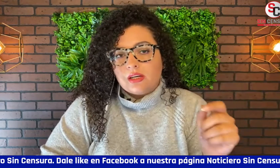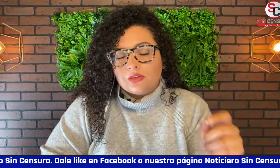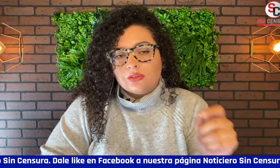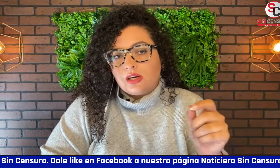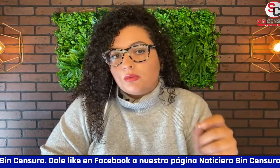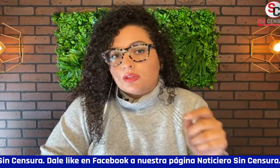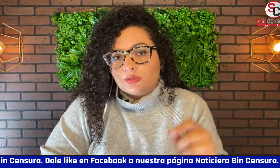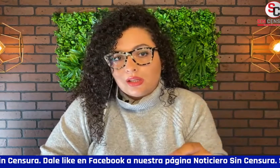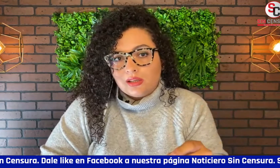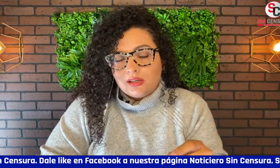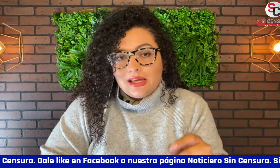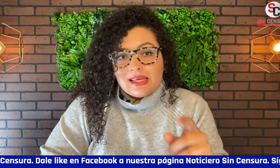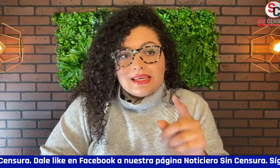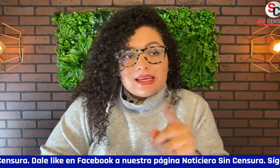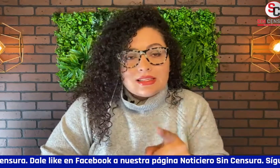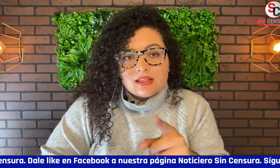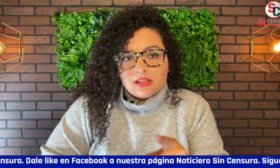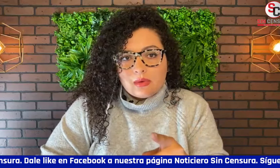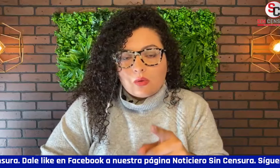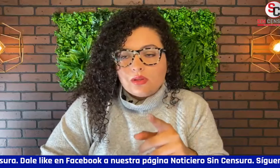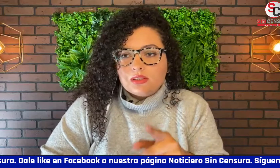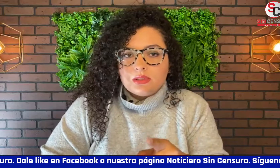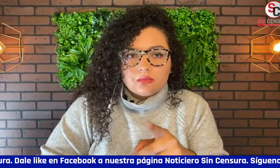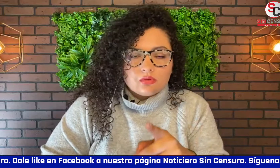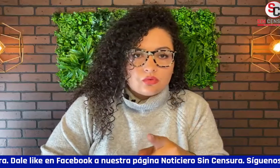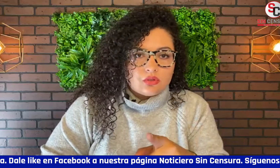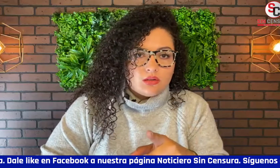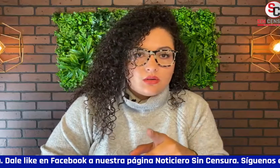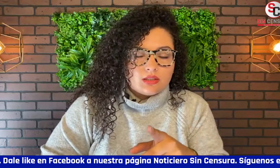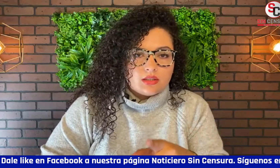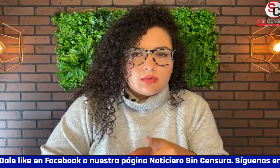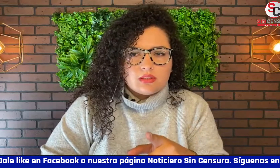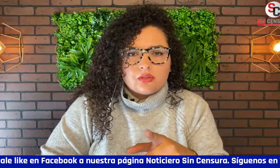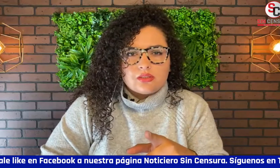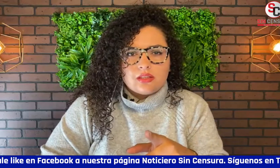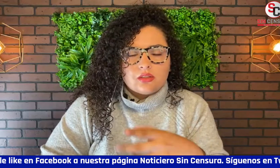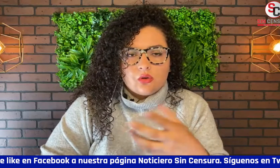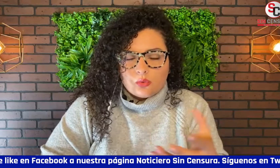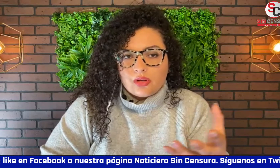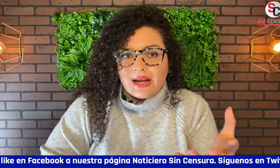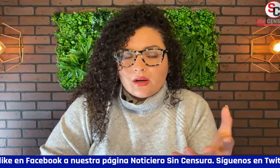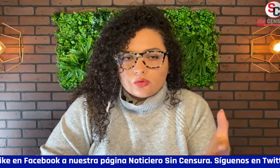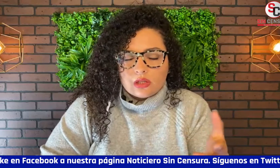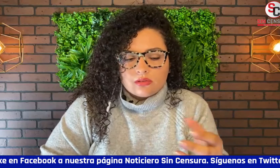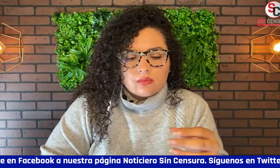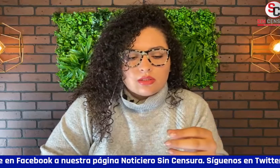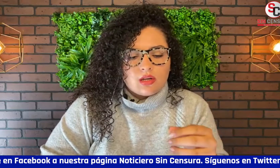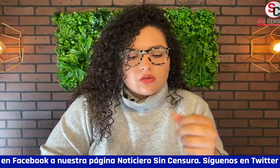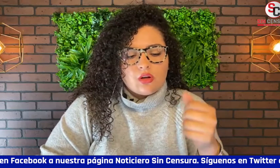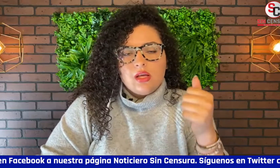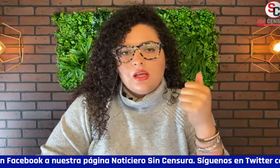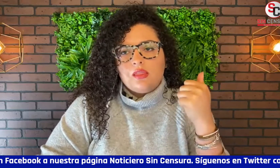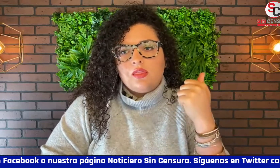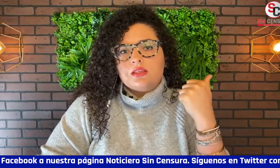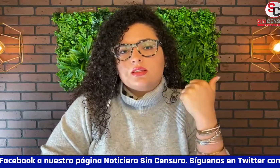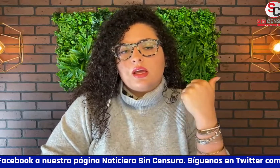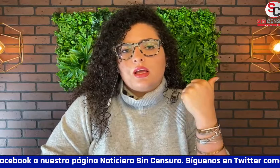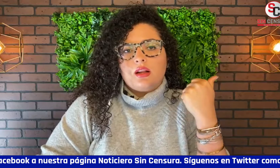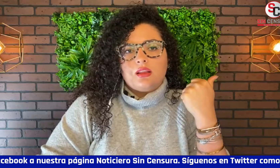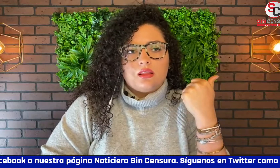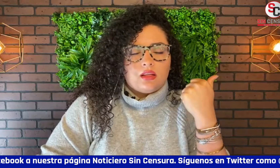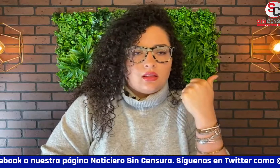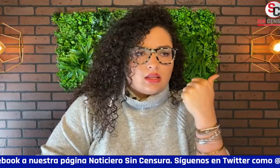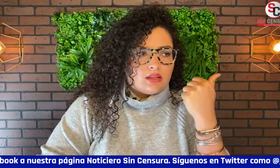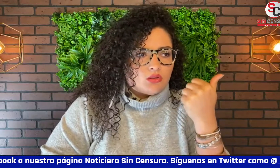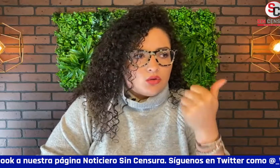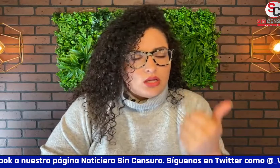a los que están en contra de la 4T. Y ese es el tema. ¿Cuántas veces hemos escuchado que esta administración está diciendo, bueno, que han acusado a esta administración de